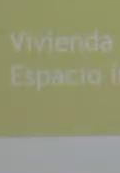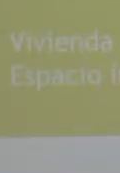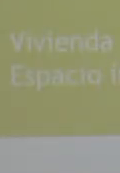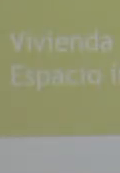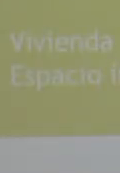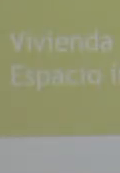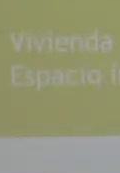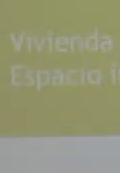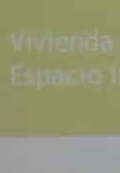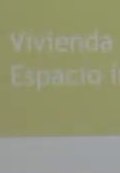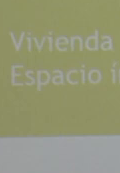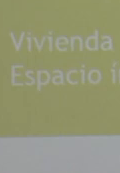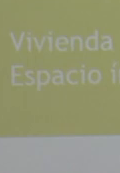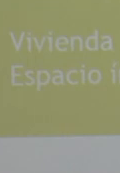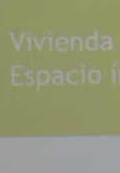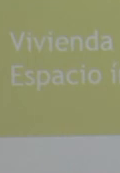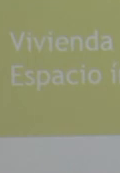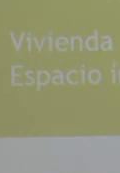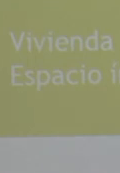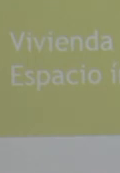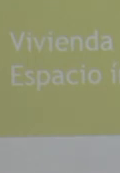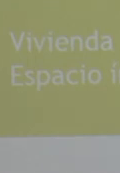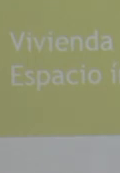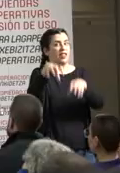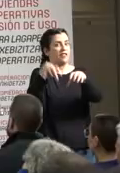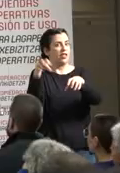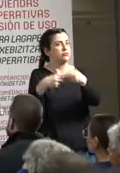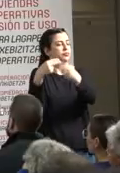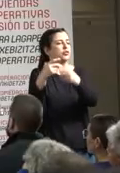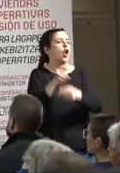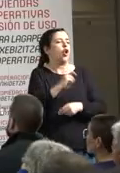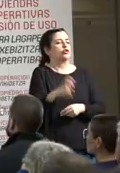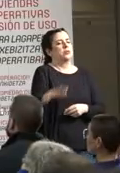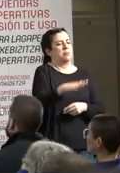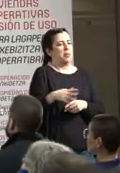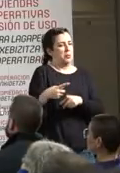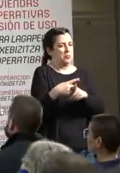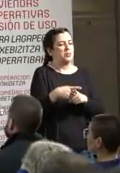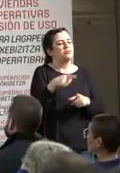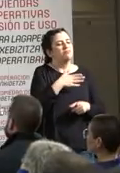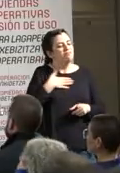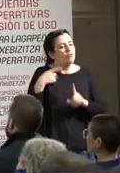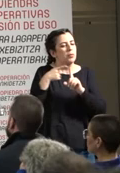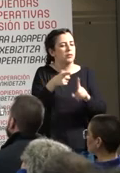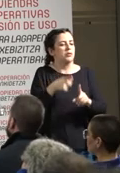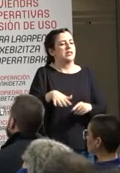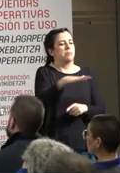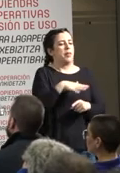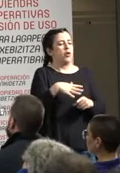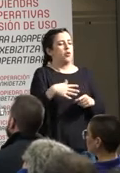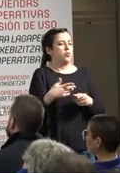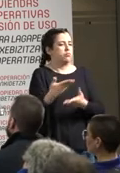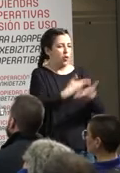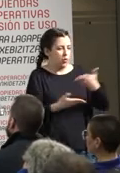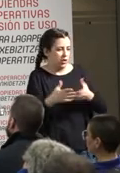algunas promociones ya se empiezan a incorporar algunos espacios también de uso común. Pero aquí se trata de tener un espacio comunitario que es donde nos encontramos. Y ahí